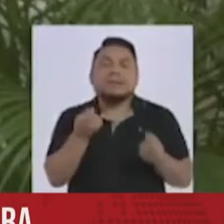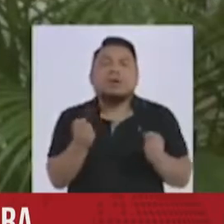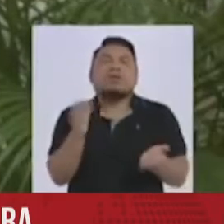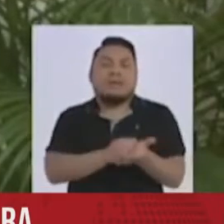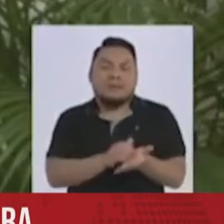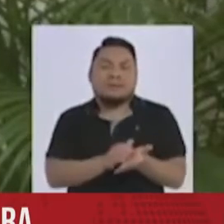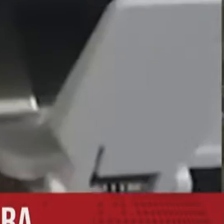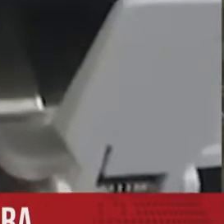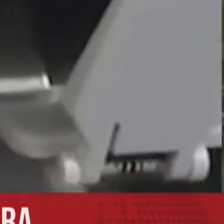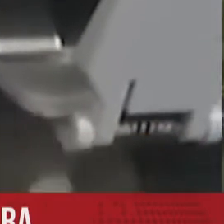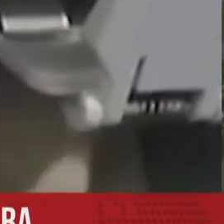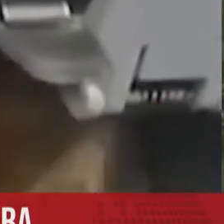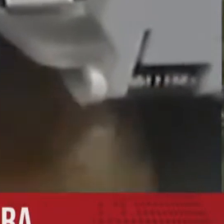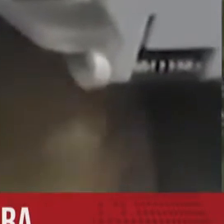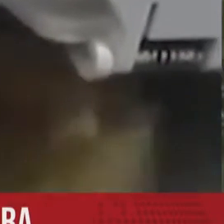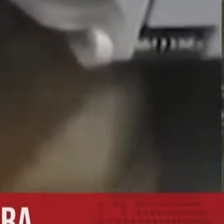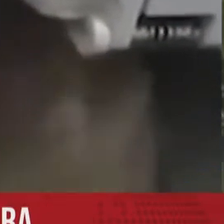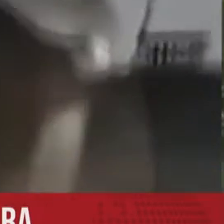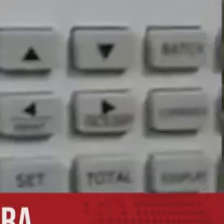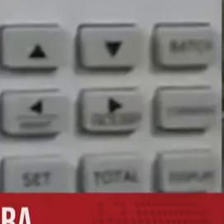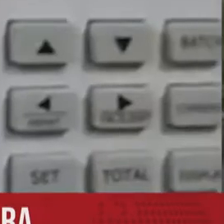esto? Porque son